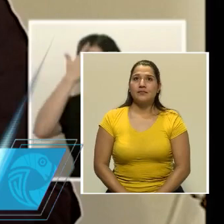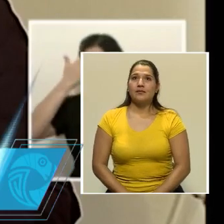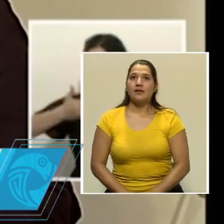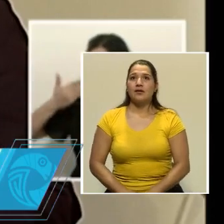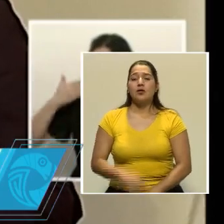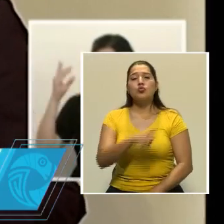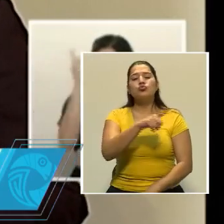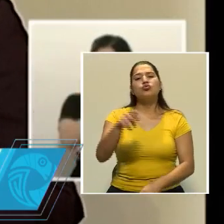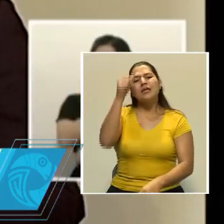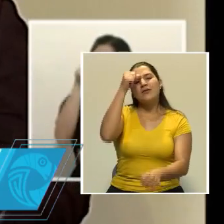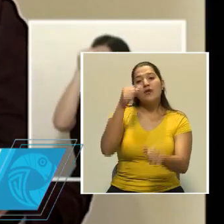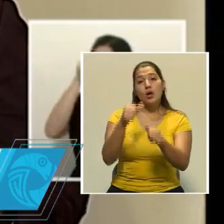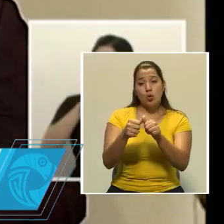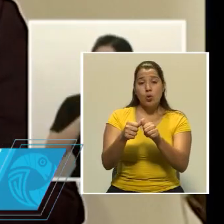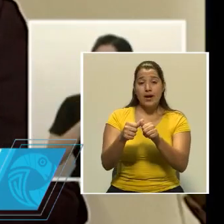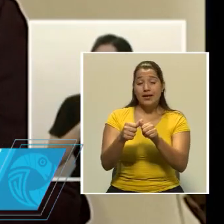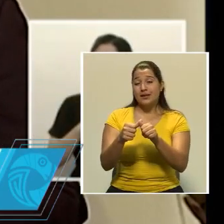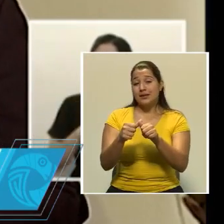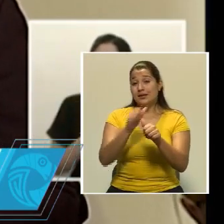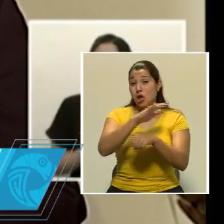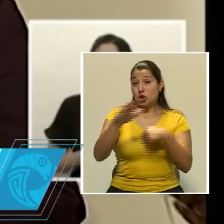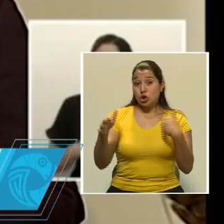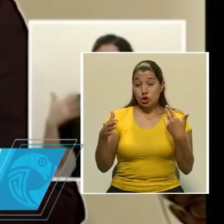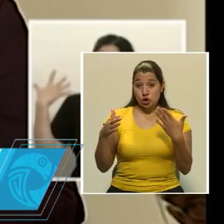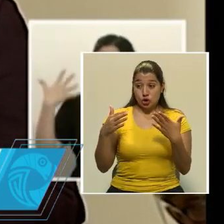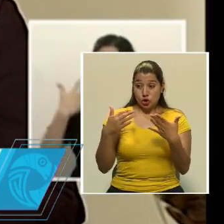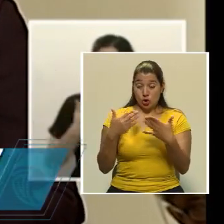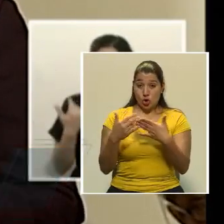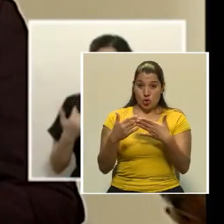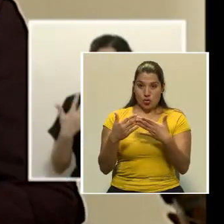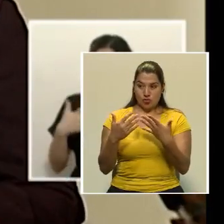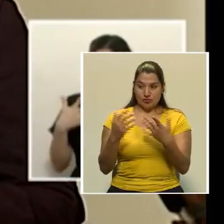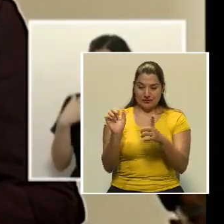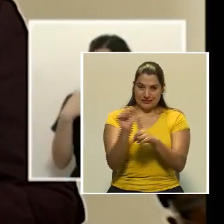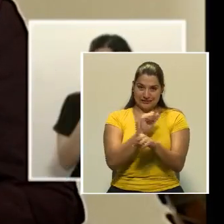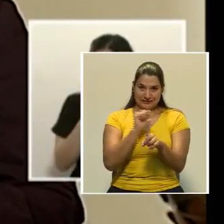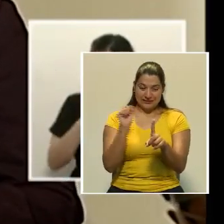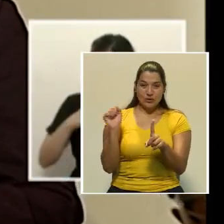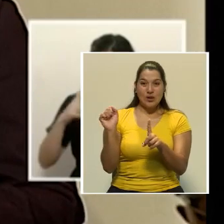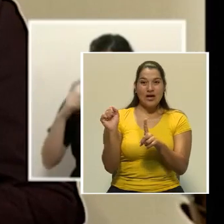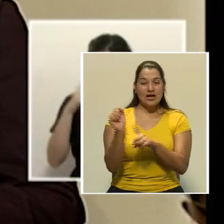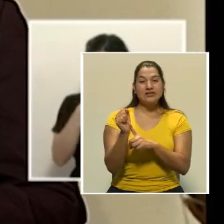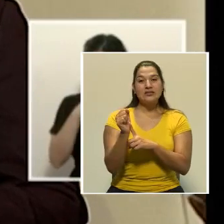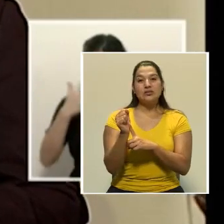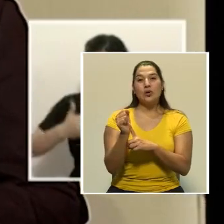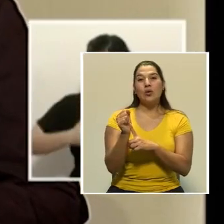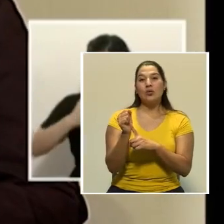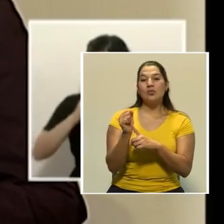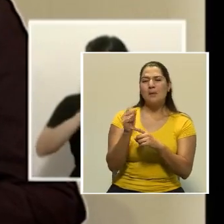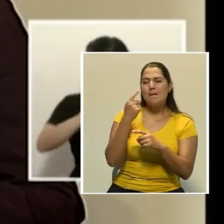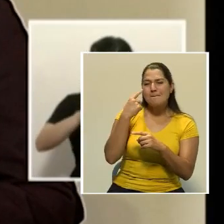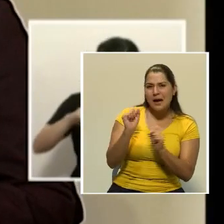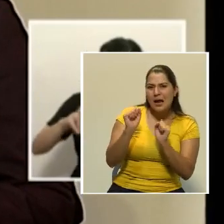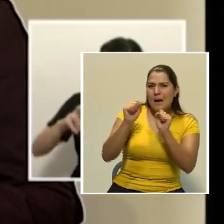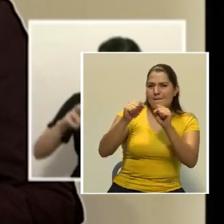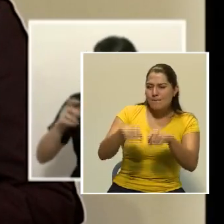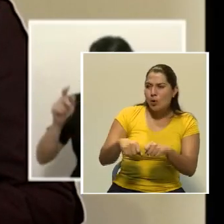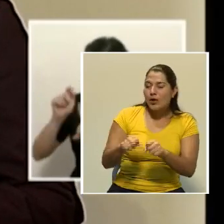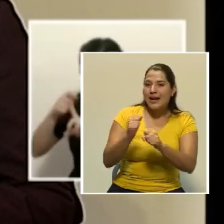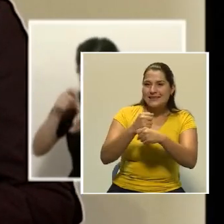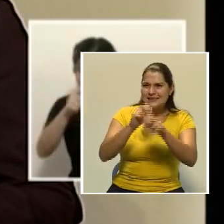días, recordemos que durante todo este colapso, en realidad, que ha habido en el seguimiento de los casos, en la toma oportuna de